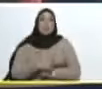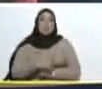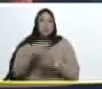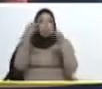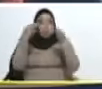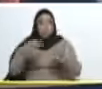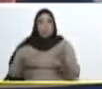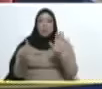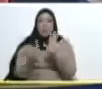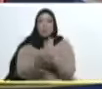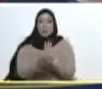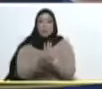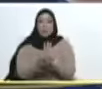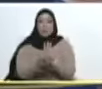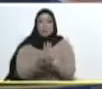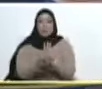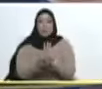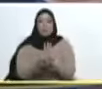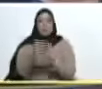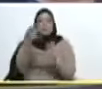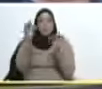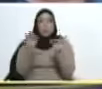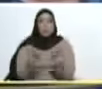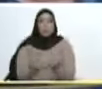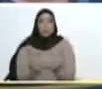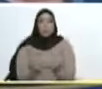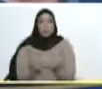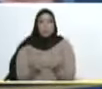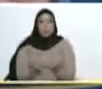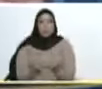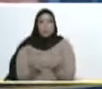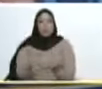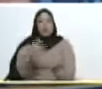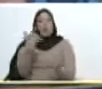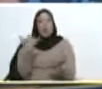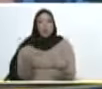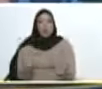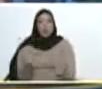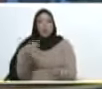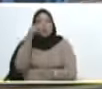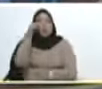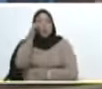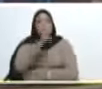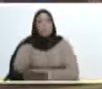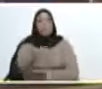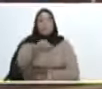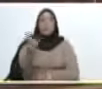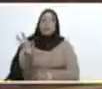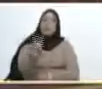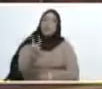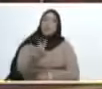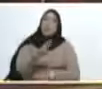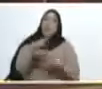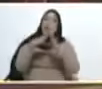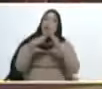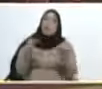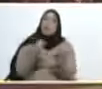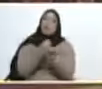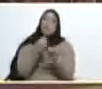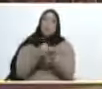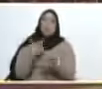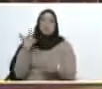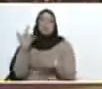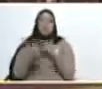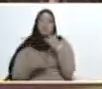inalienable, un mandato ineludible que nos da el pueblo de Venezuela a todos y a todas